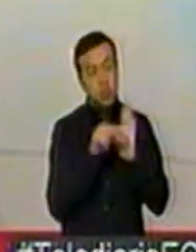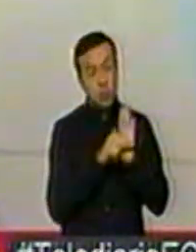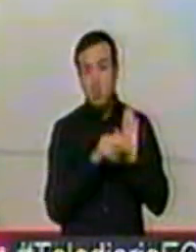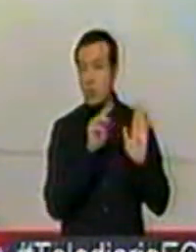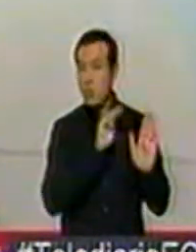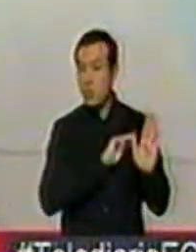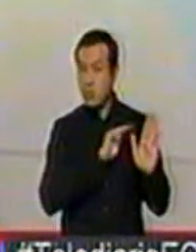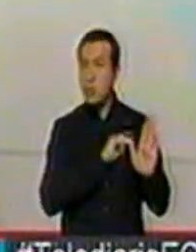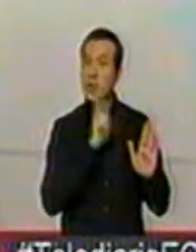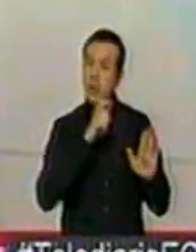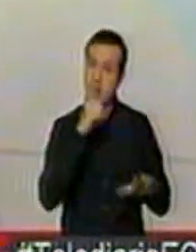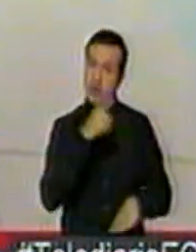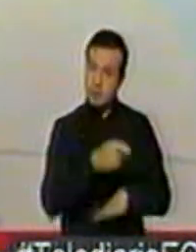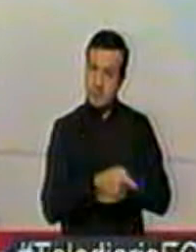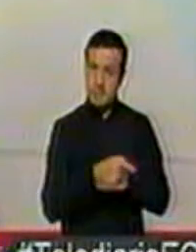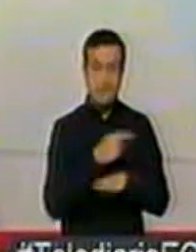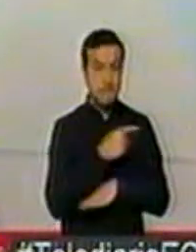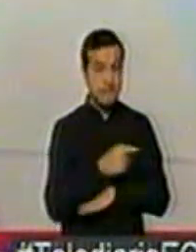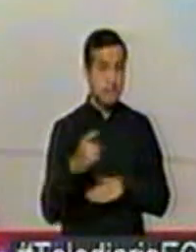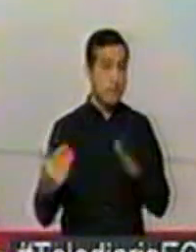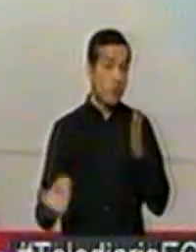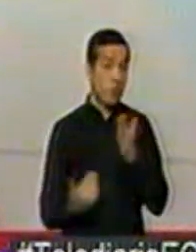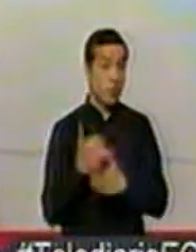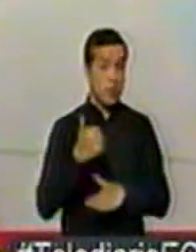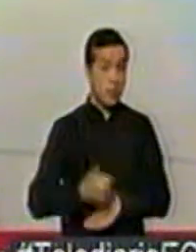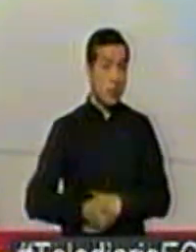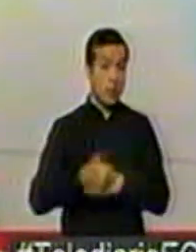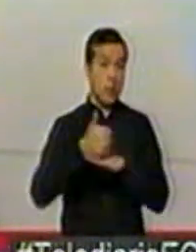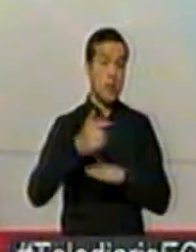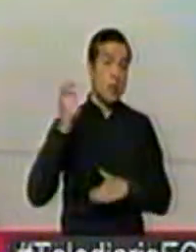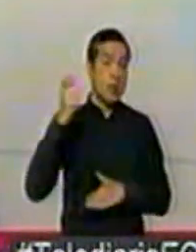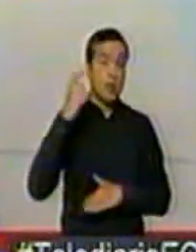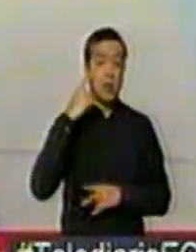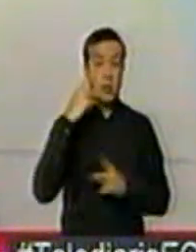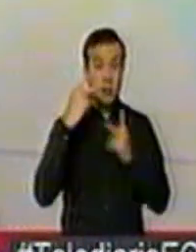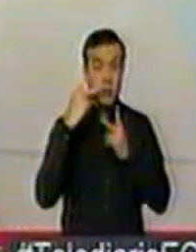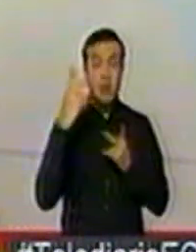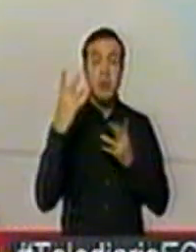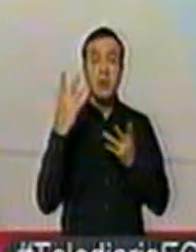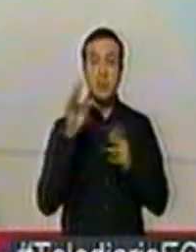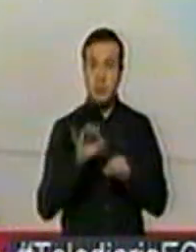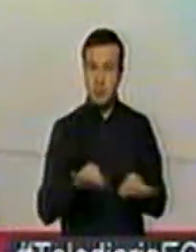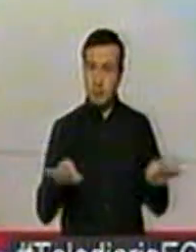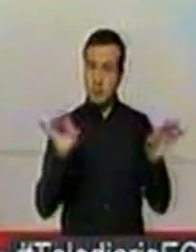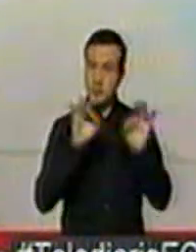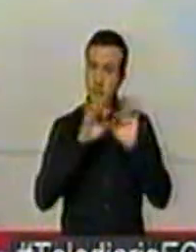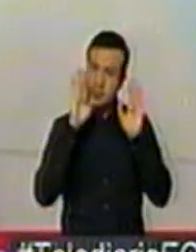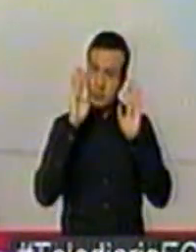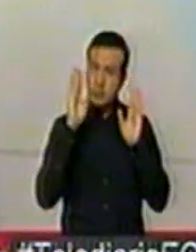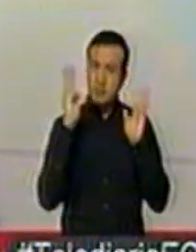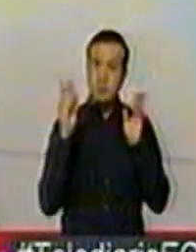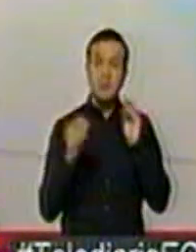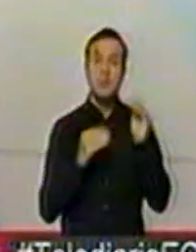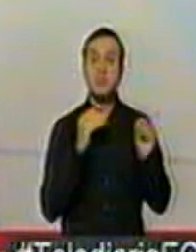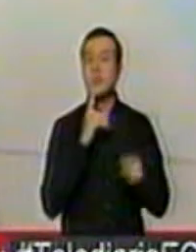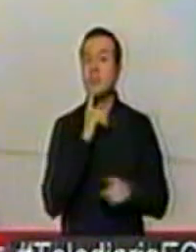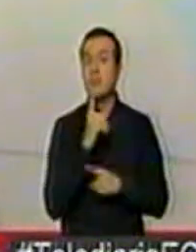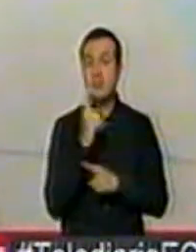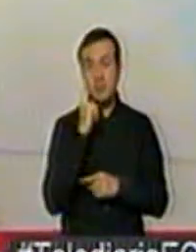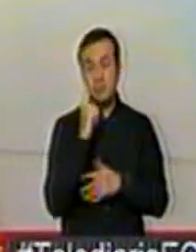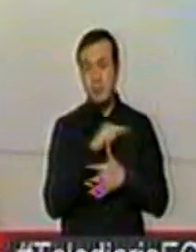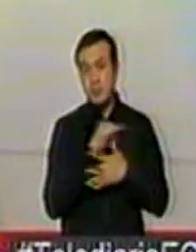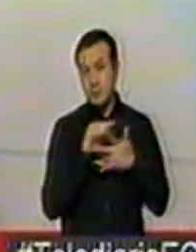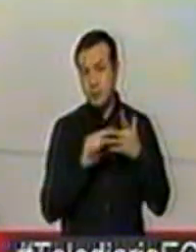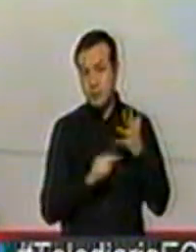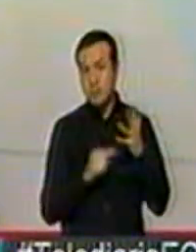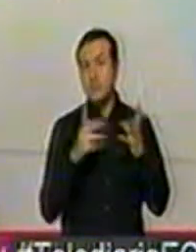municipales. En ese sentido, digamos, las nuevas autoridades locales tienen un desafío importantísimo, que es precisamente llevar esos indicadores, que